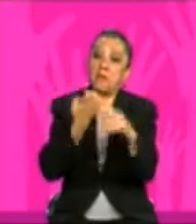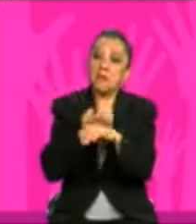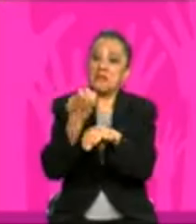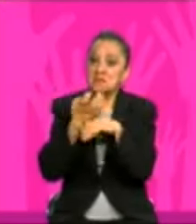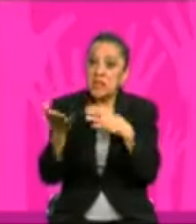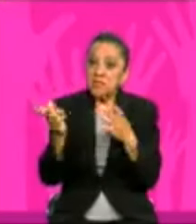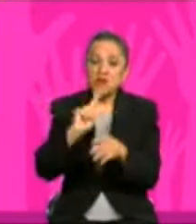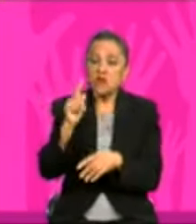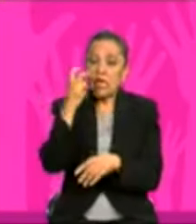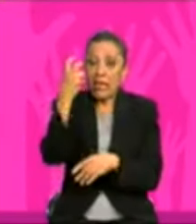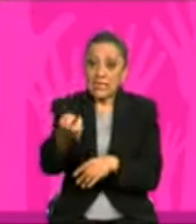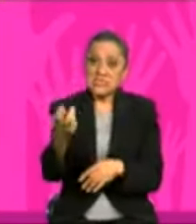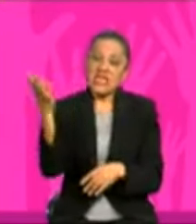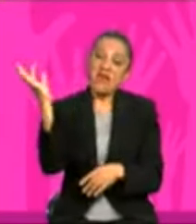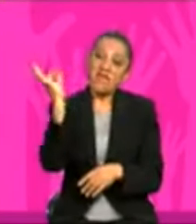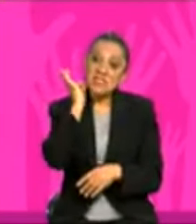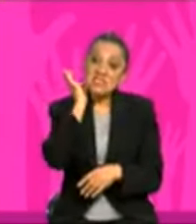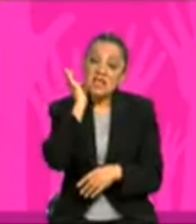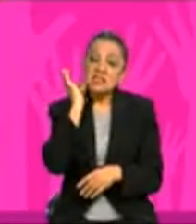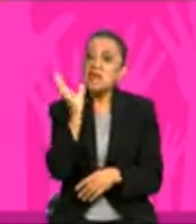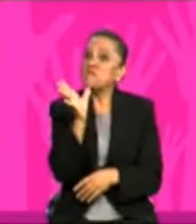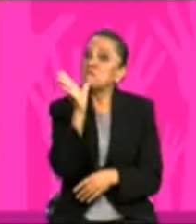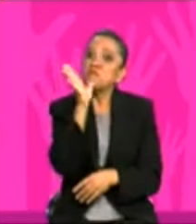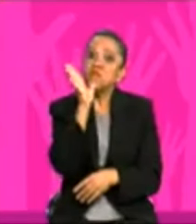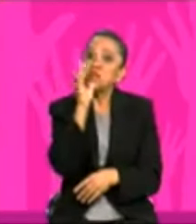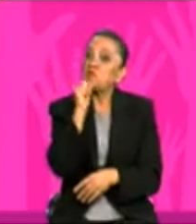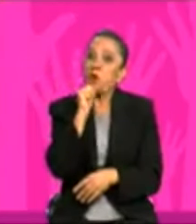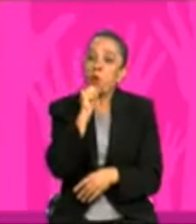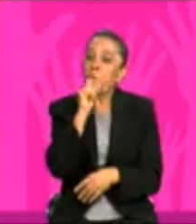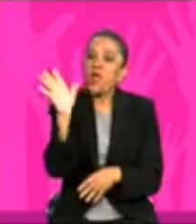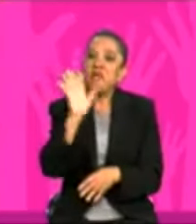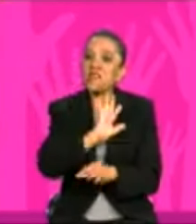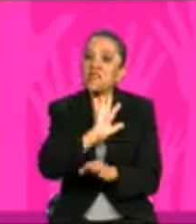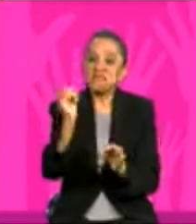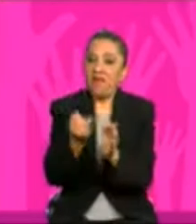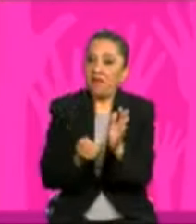Fiscalía que no ha logrado resolver ningún feminicidio.